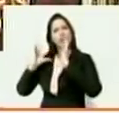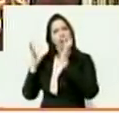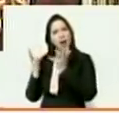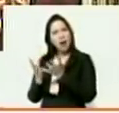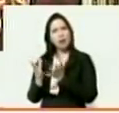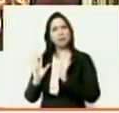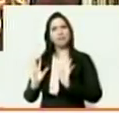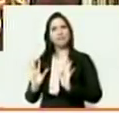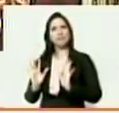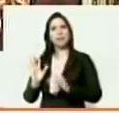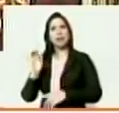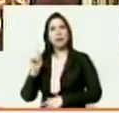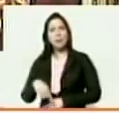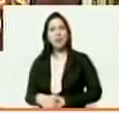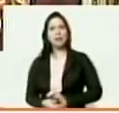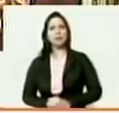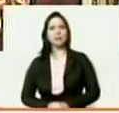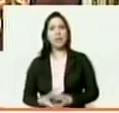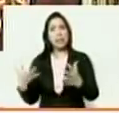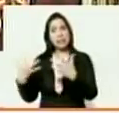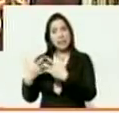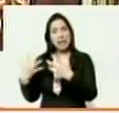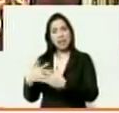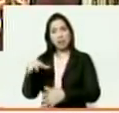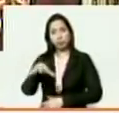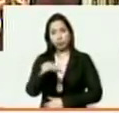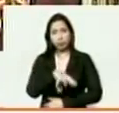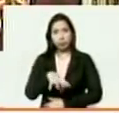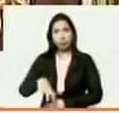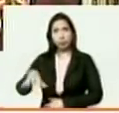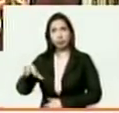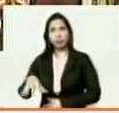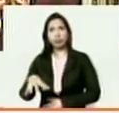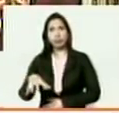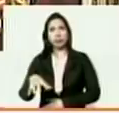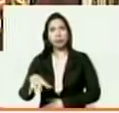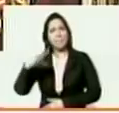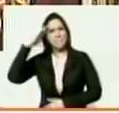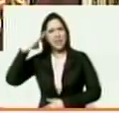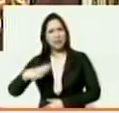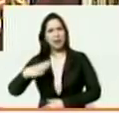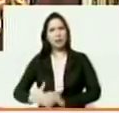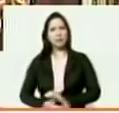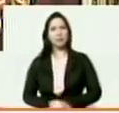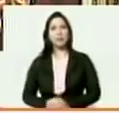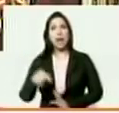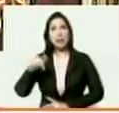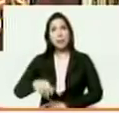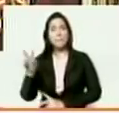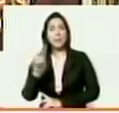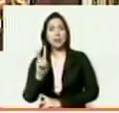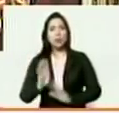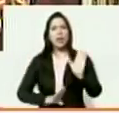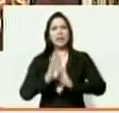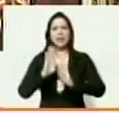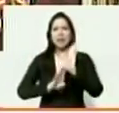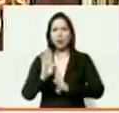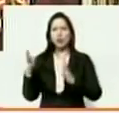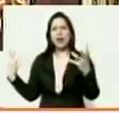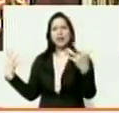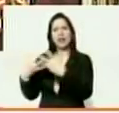así como ha habido guerras regionales, locales, de carácter militar, aquí en Venezuela se desarrolla una guerra